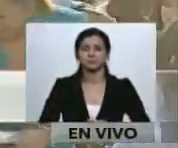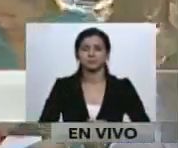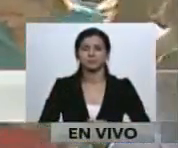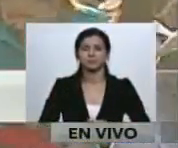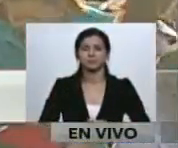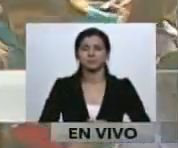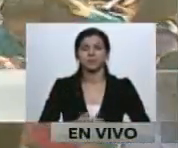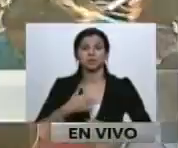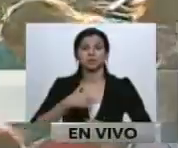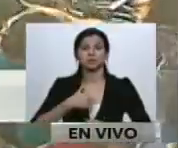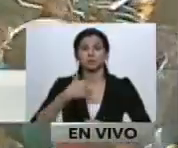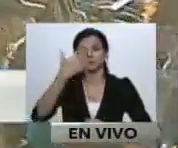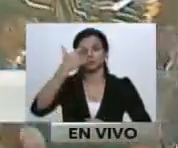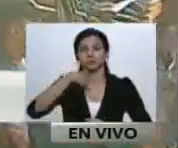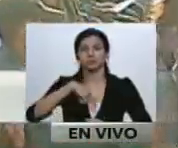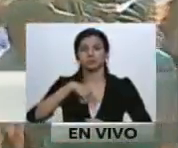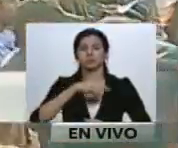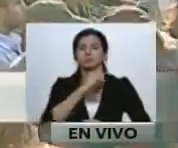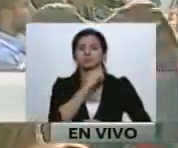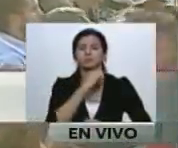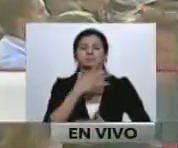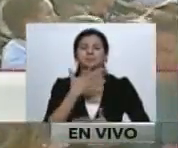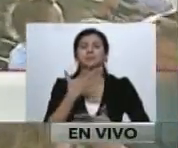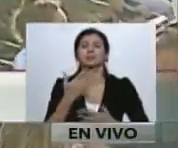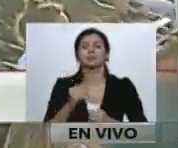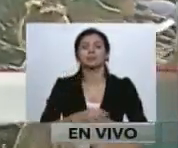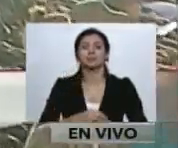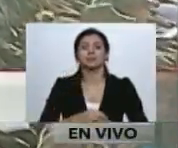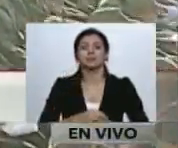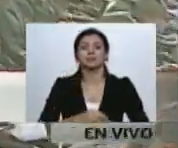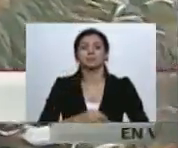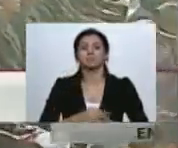Yo soy una obispa evangélica.